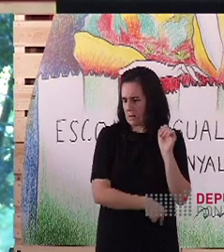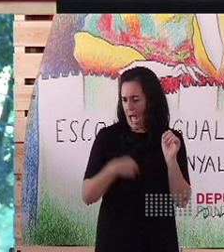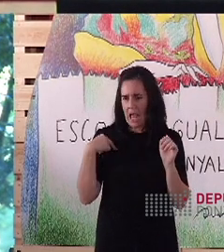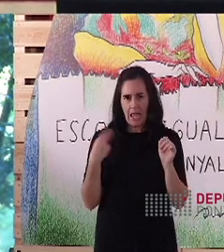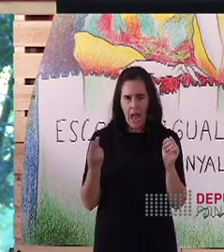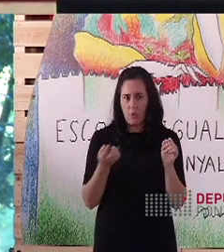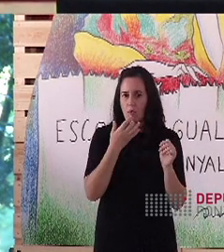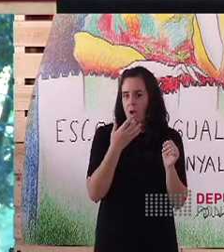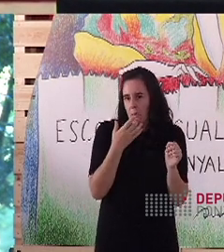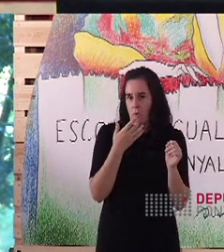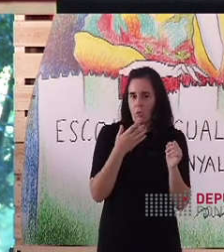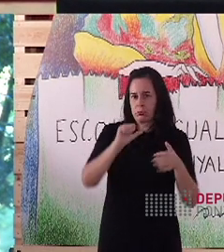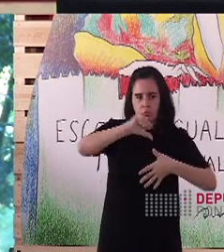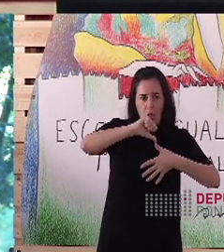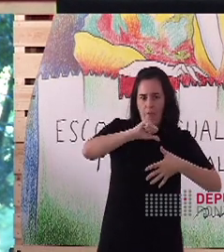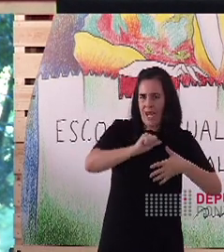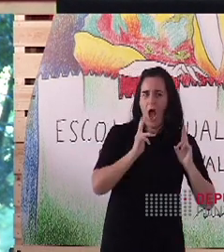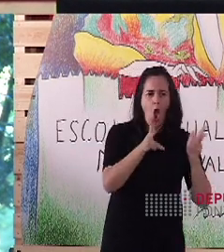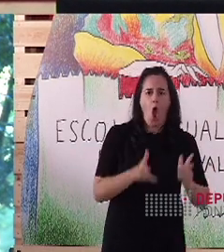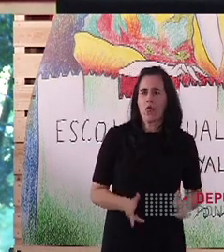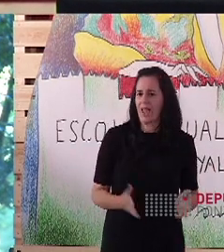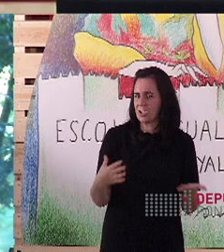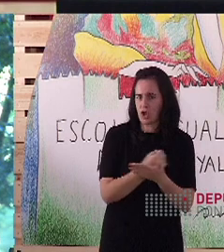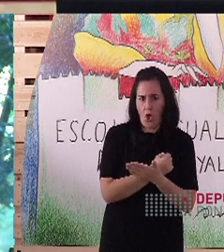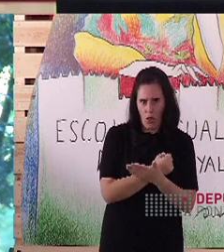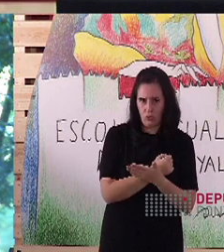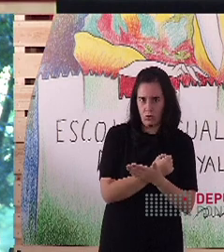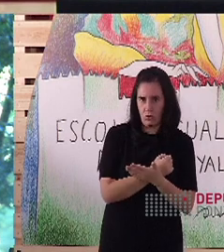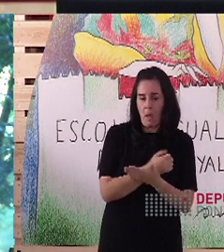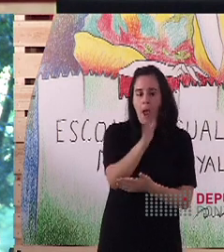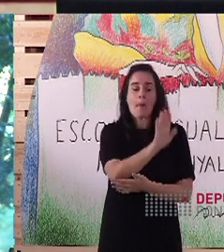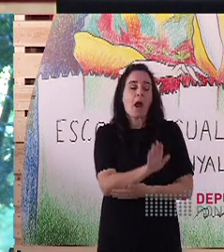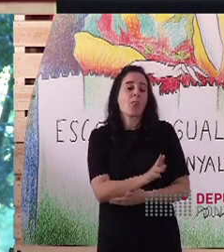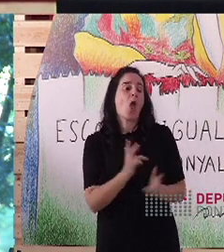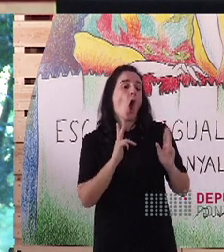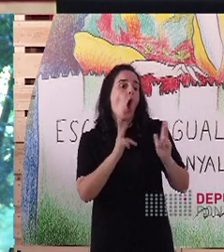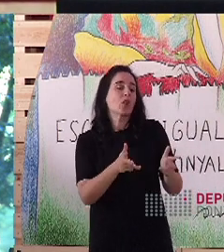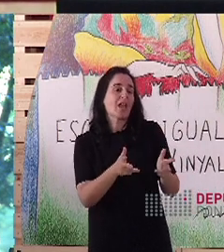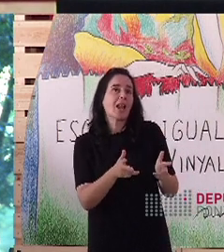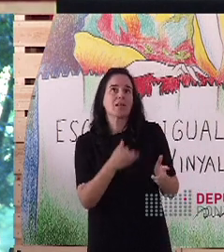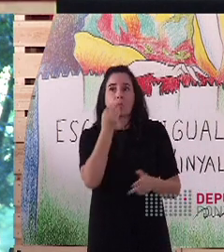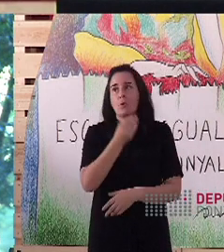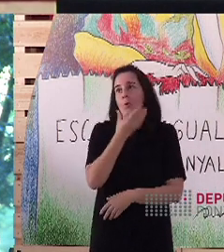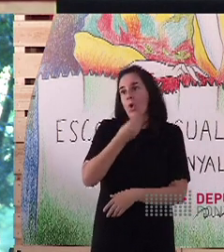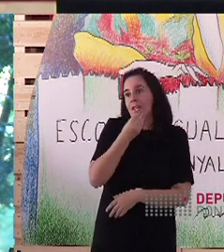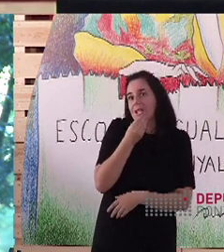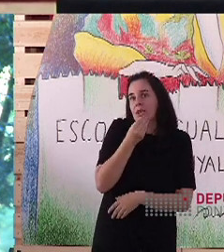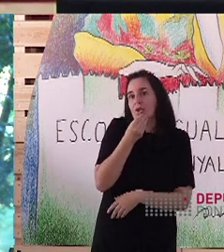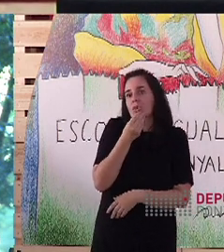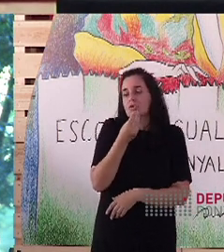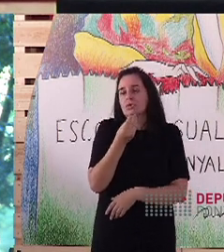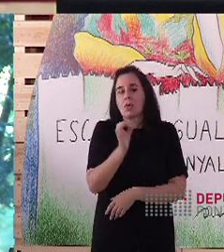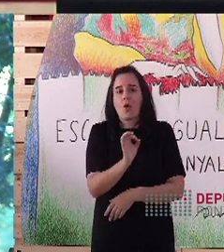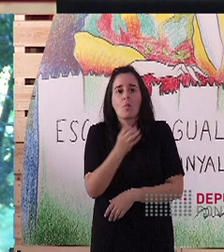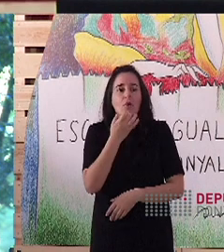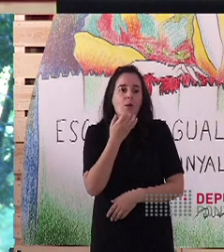de Medellín, por poner un ejemplo. Muchos hoteles que tienen la apariencia de ser hoteles con encanto, que por ejemplo hay